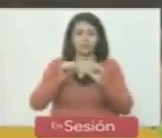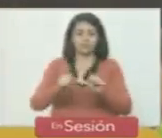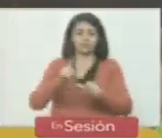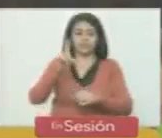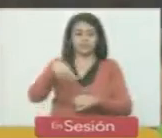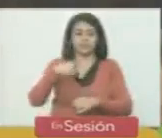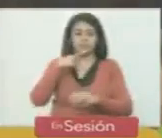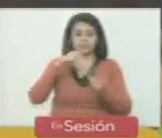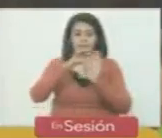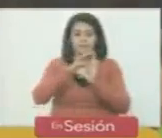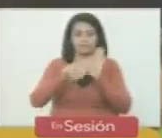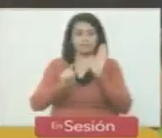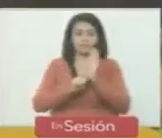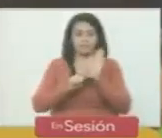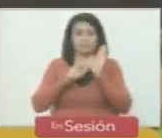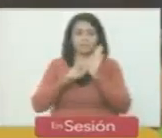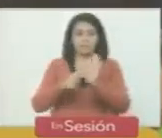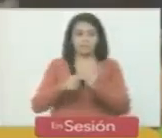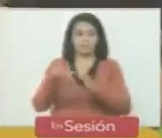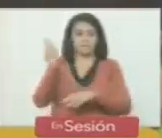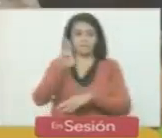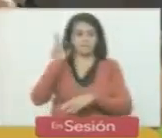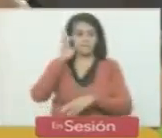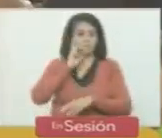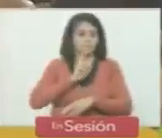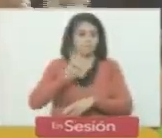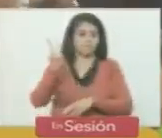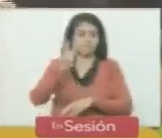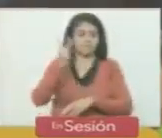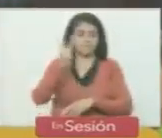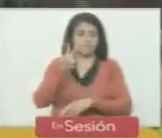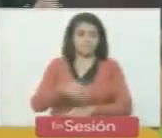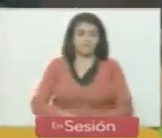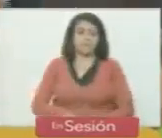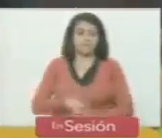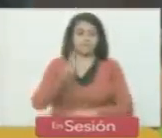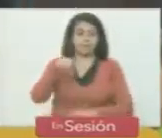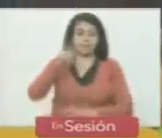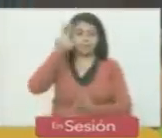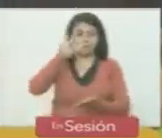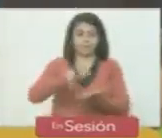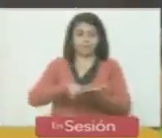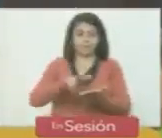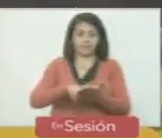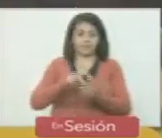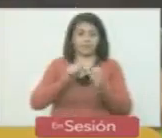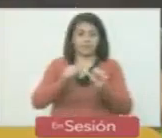la Constitución de la República Bolivariana de Venezuela, que fue aprobada